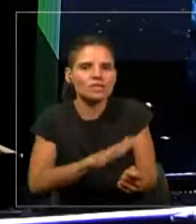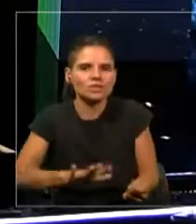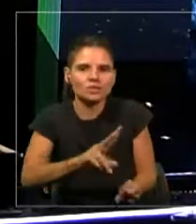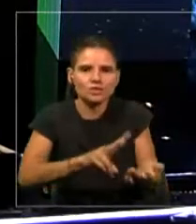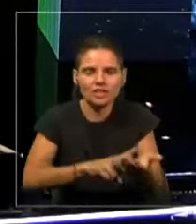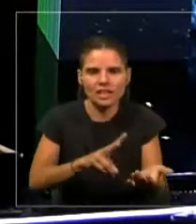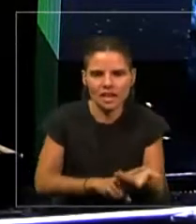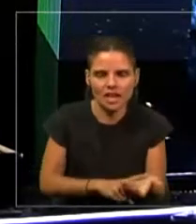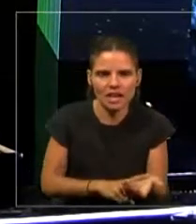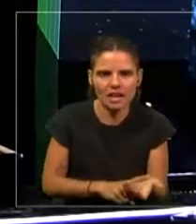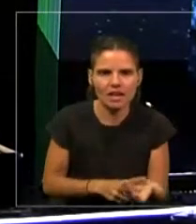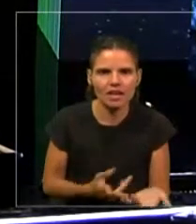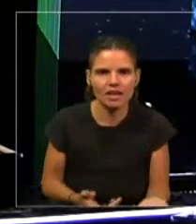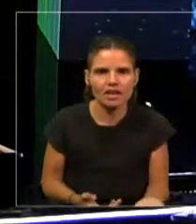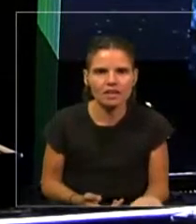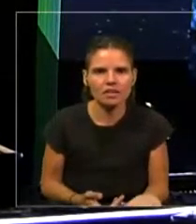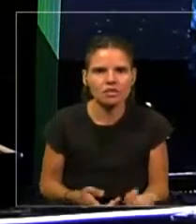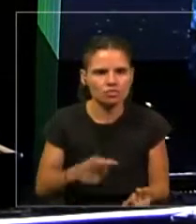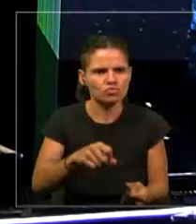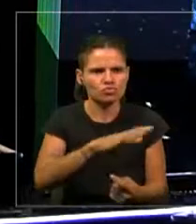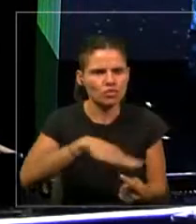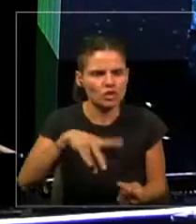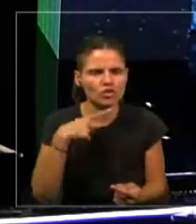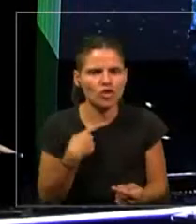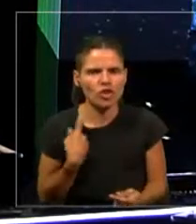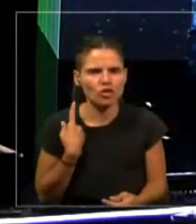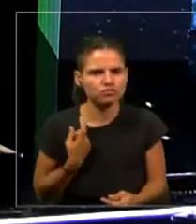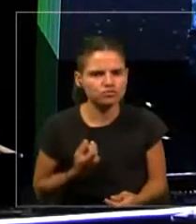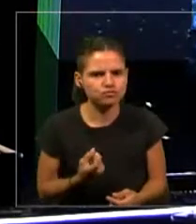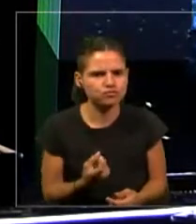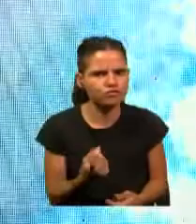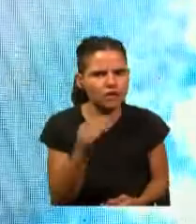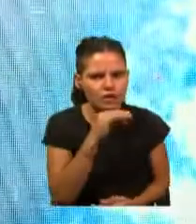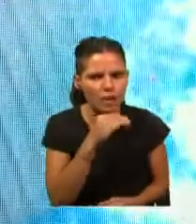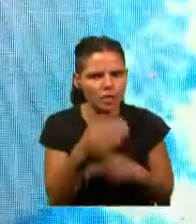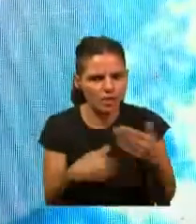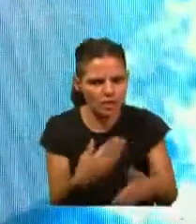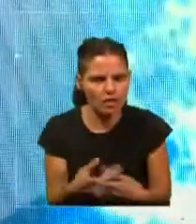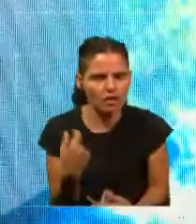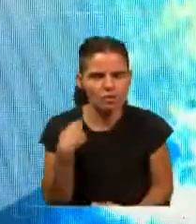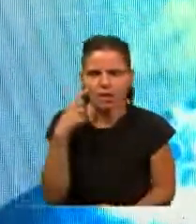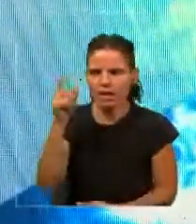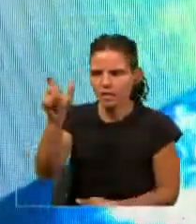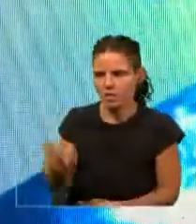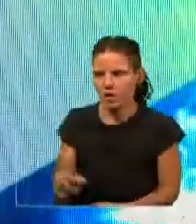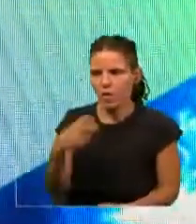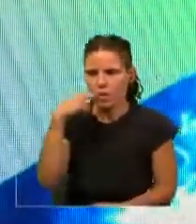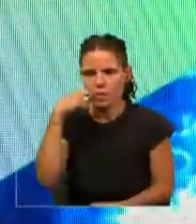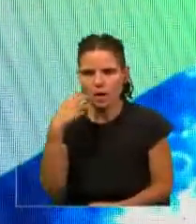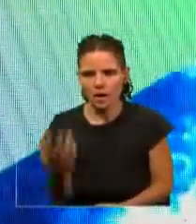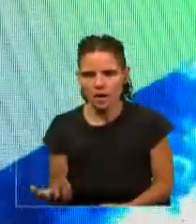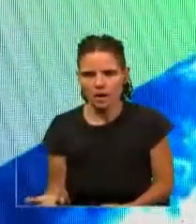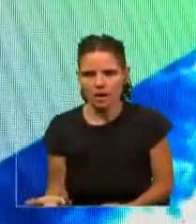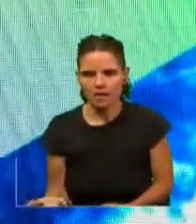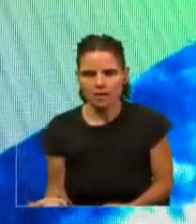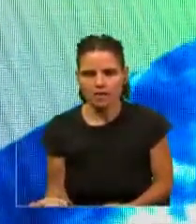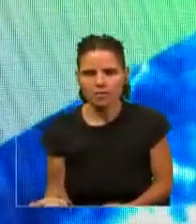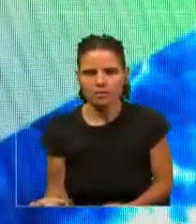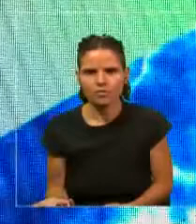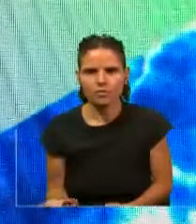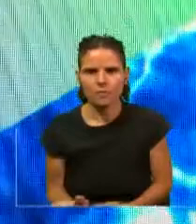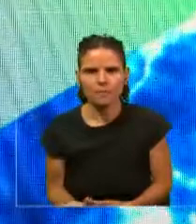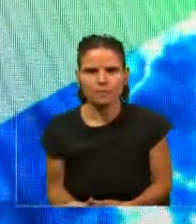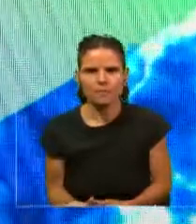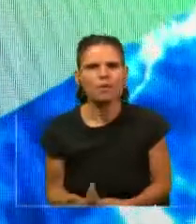situaciones, a velocidades muy superiores de la capacidad humana, de manera supuestamente más